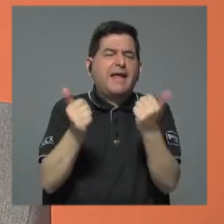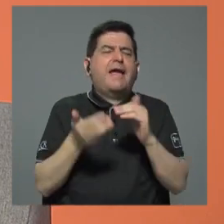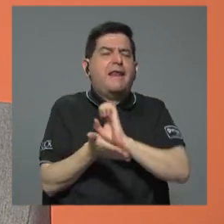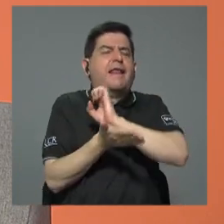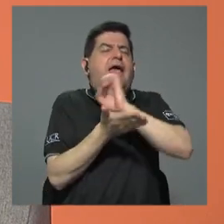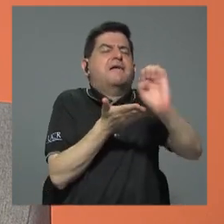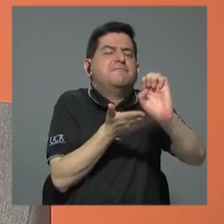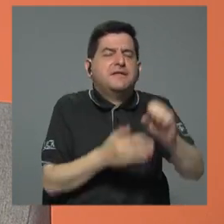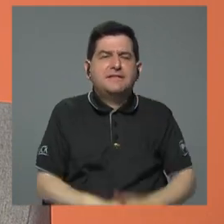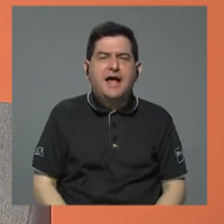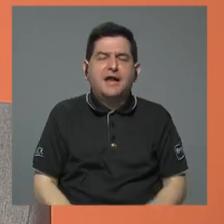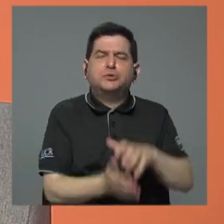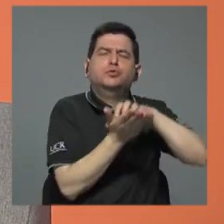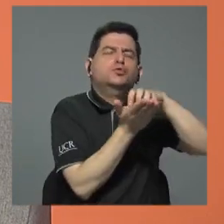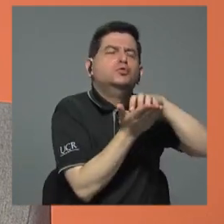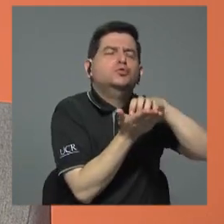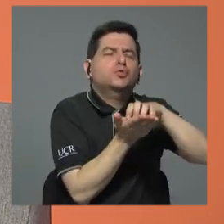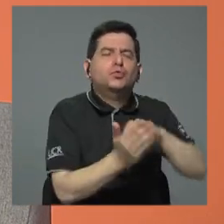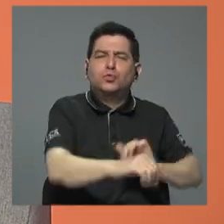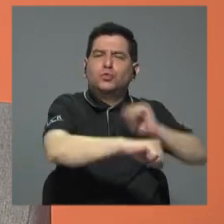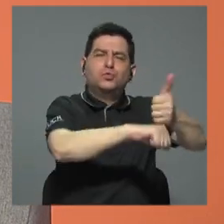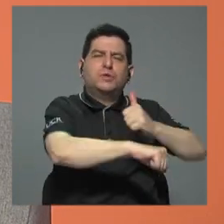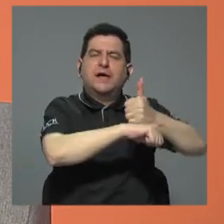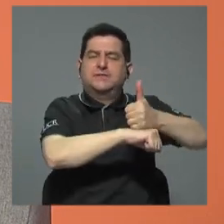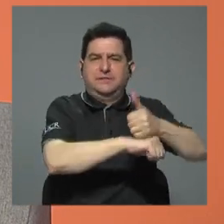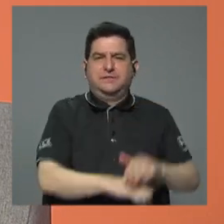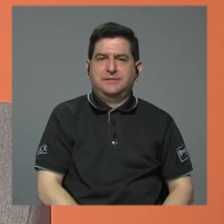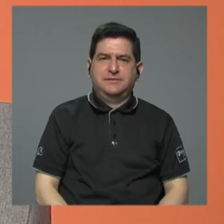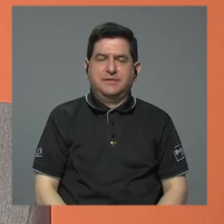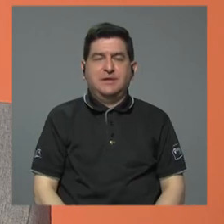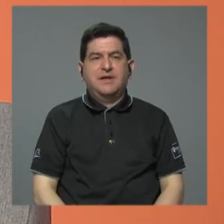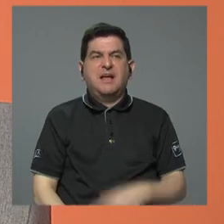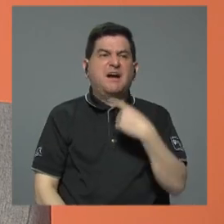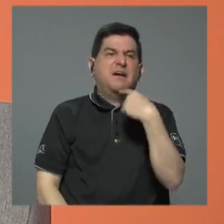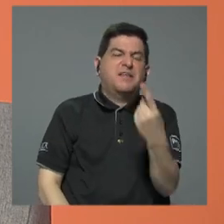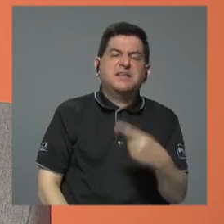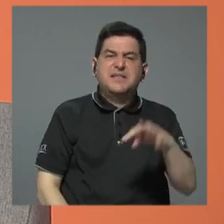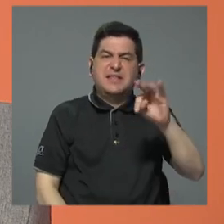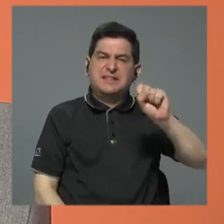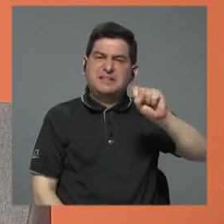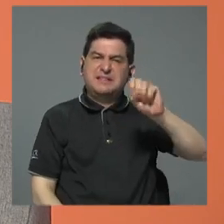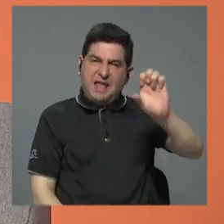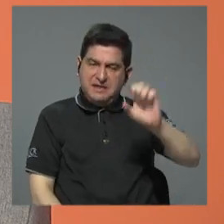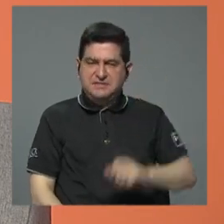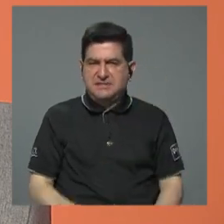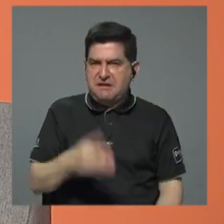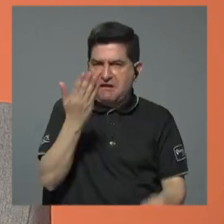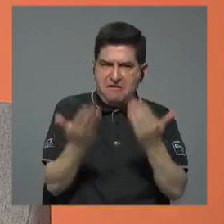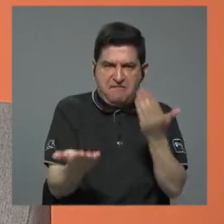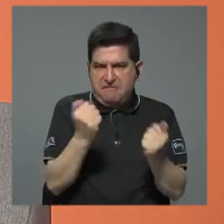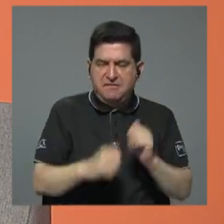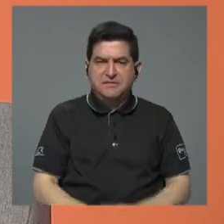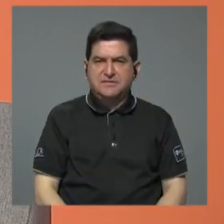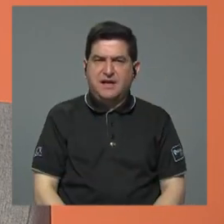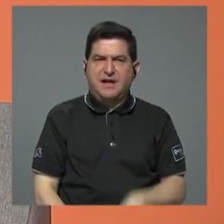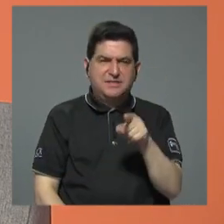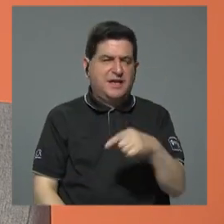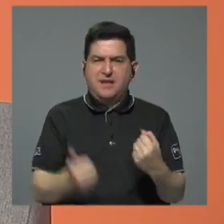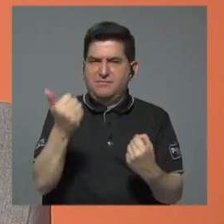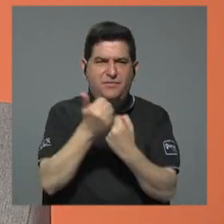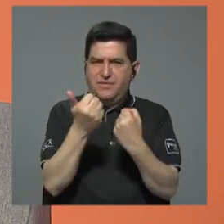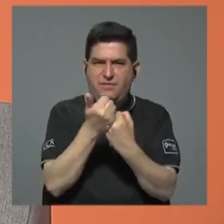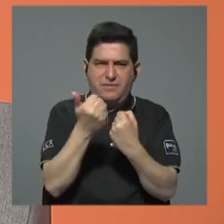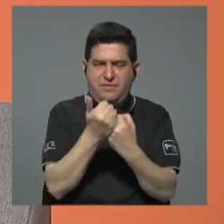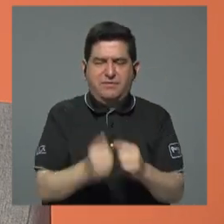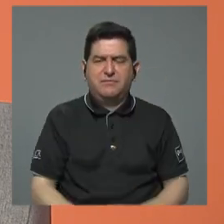que existiera un cuestionamiento sobre la que se dijera que el Tribunal Supremo de Elecciones no era, digamos, era imparcial.